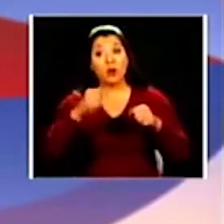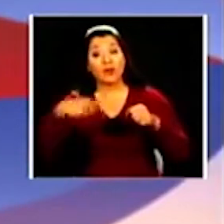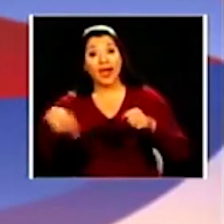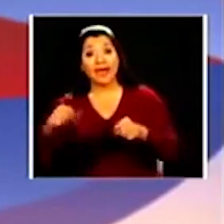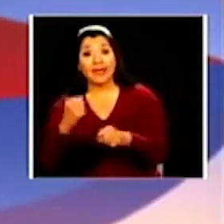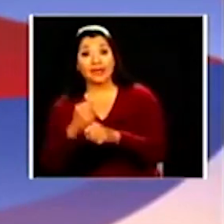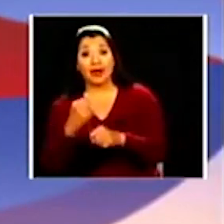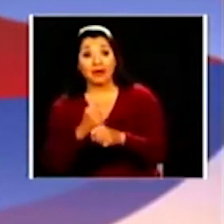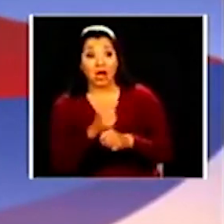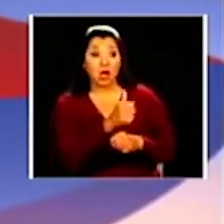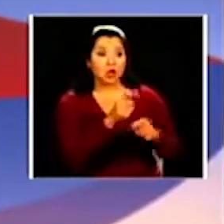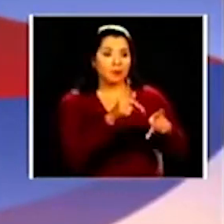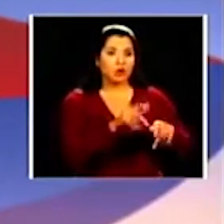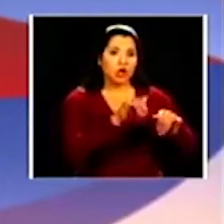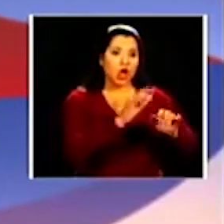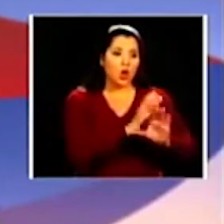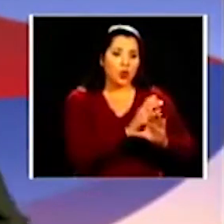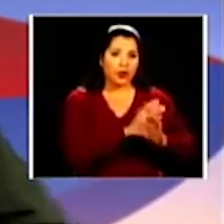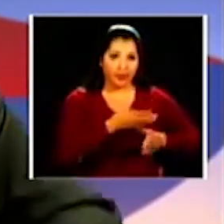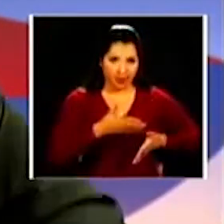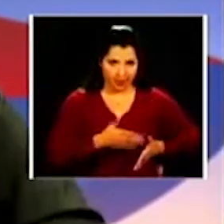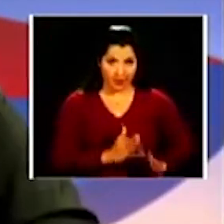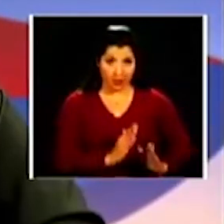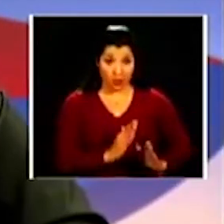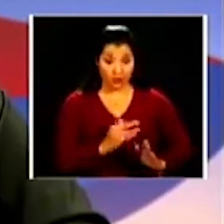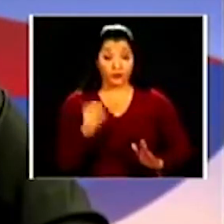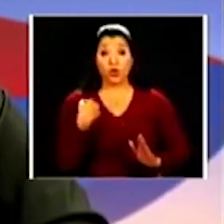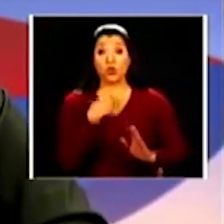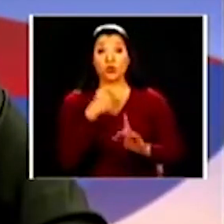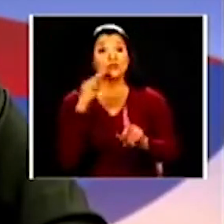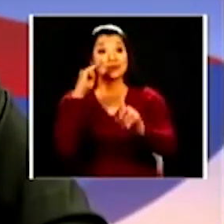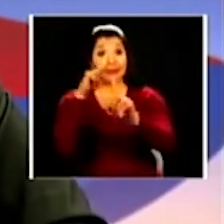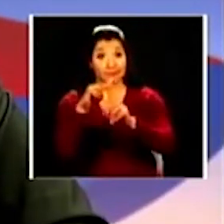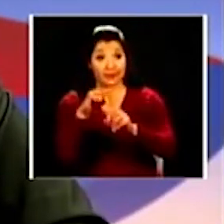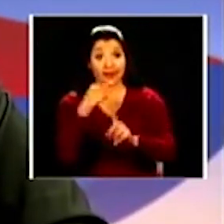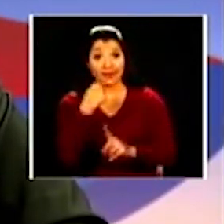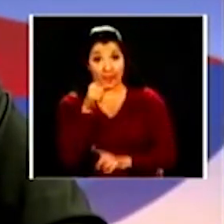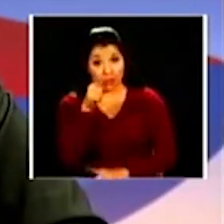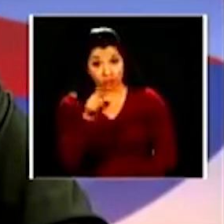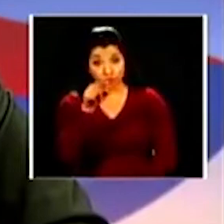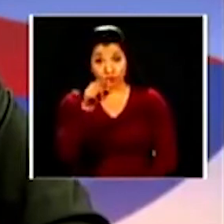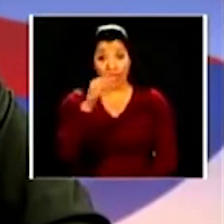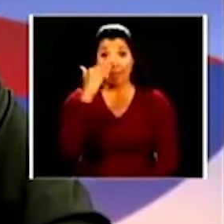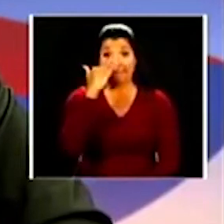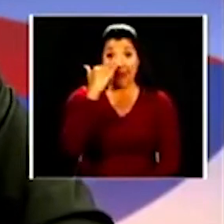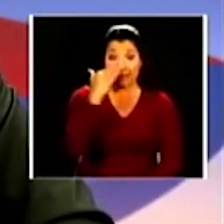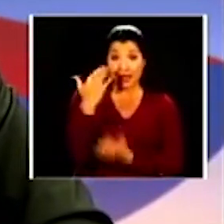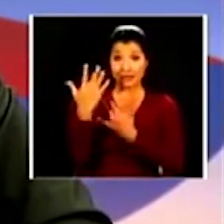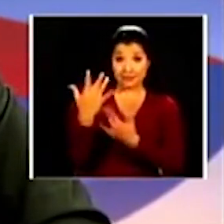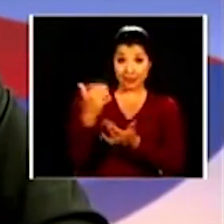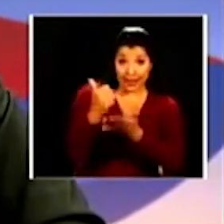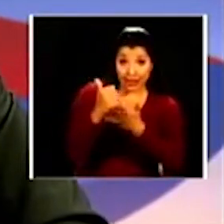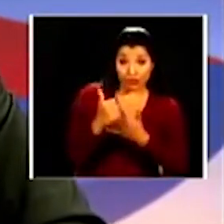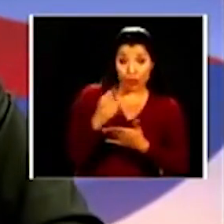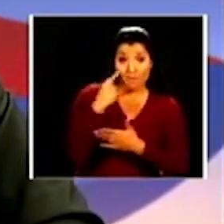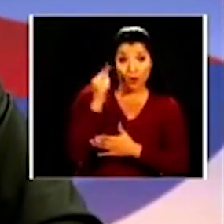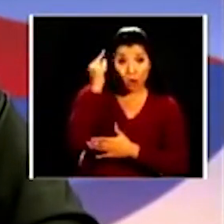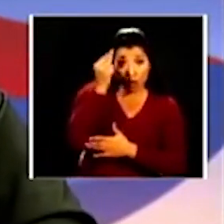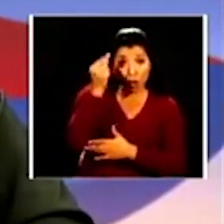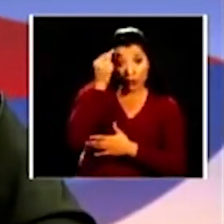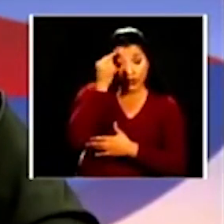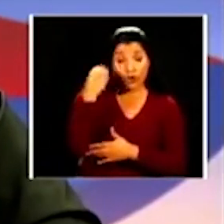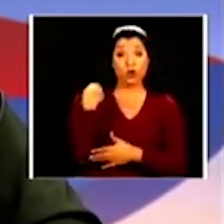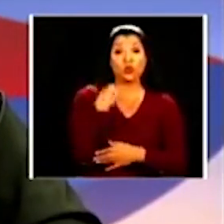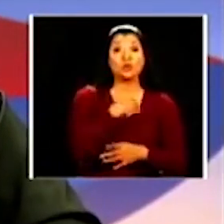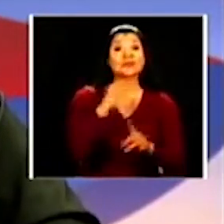meta, Elena, nuestra meta, se lo digo a usted, mamá, que pues está esperando también esta ayuda de parte del gobierno, es alcanzar